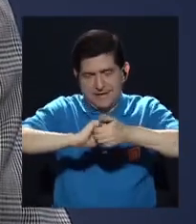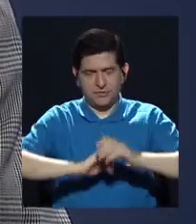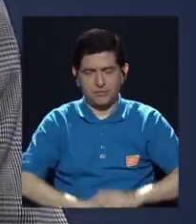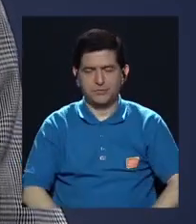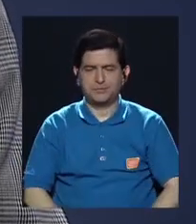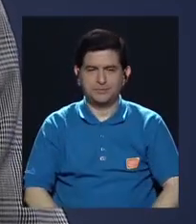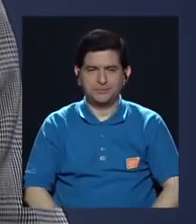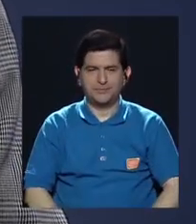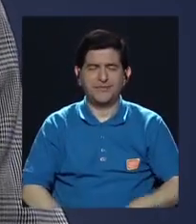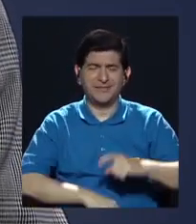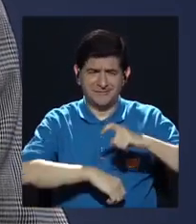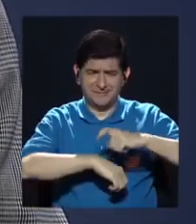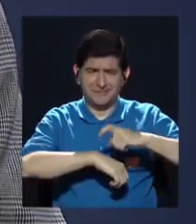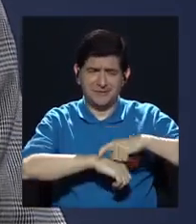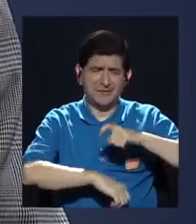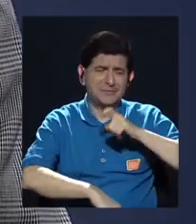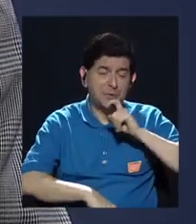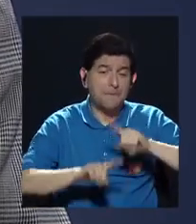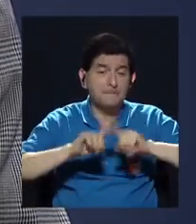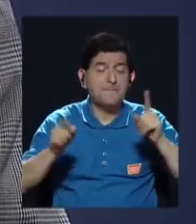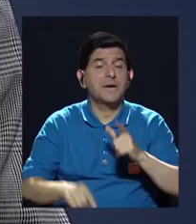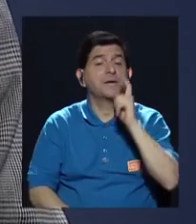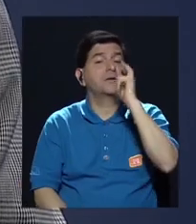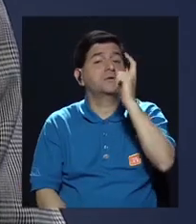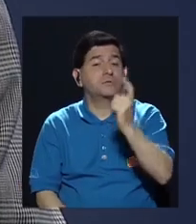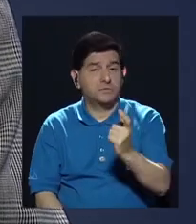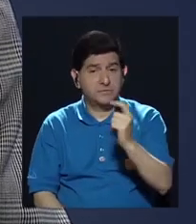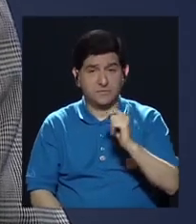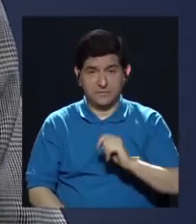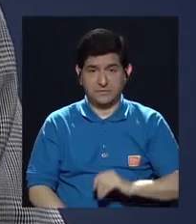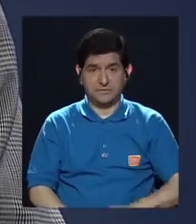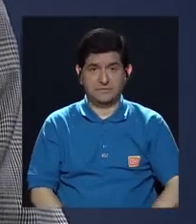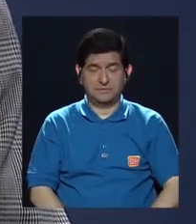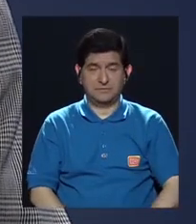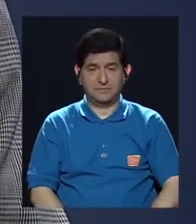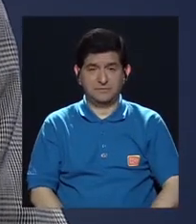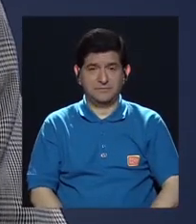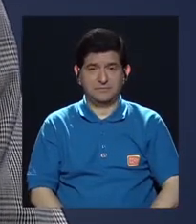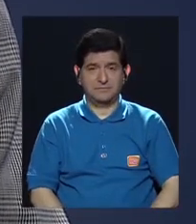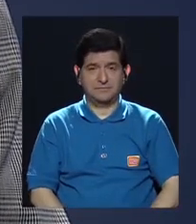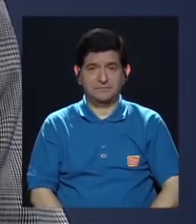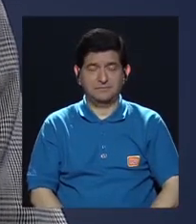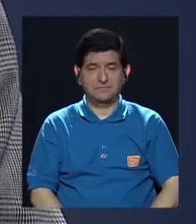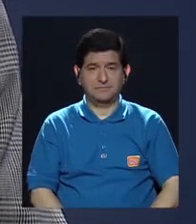Sí, entonces fue un periodo, pero afortunadamente